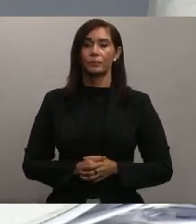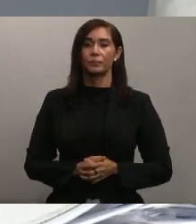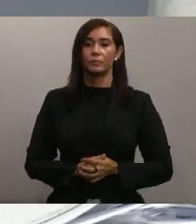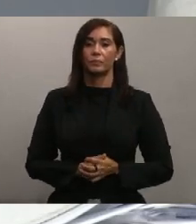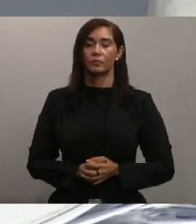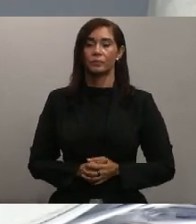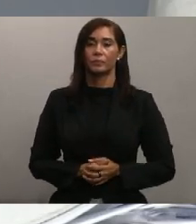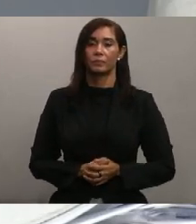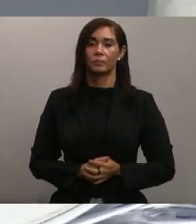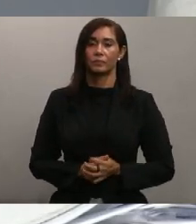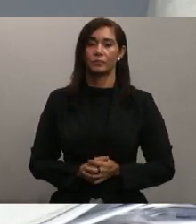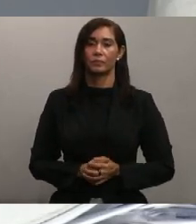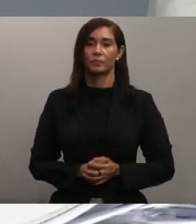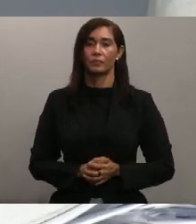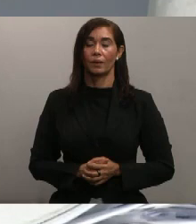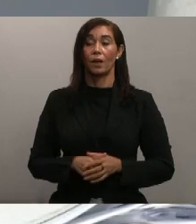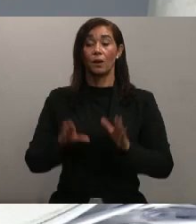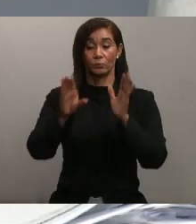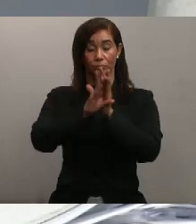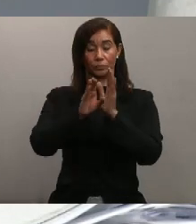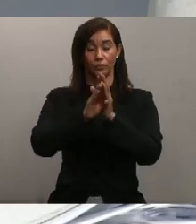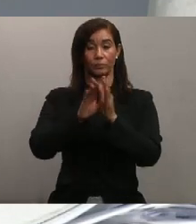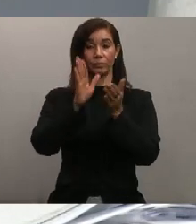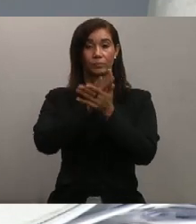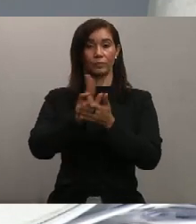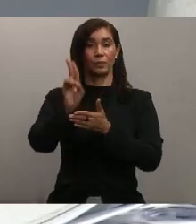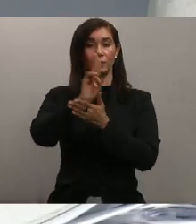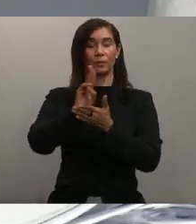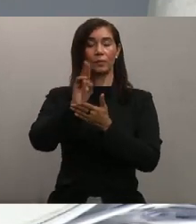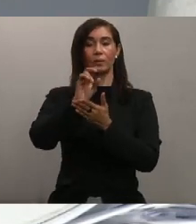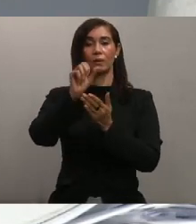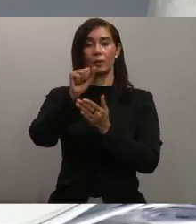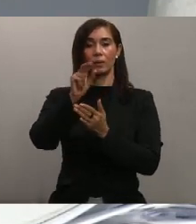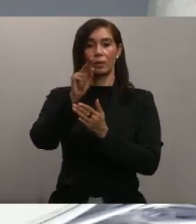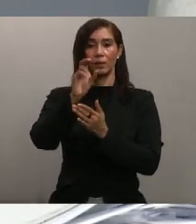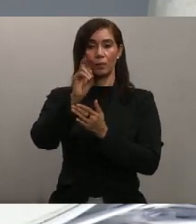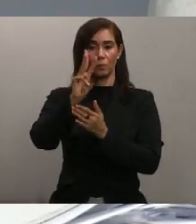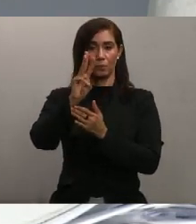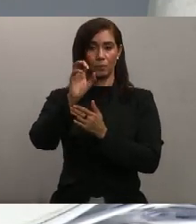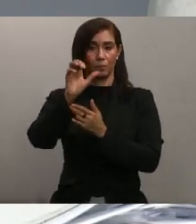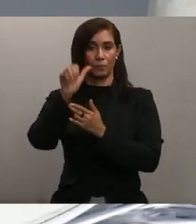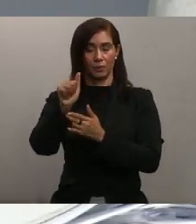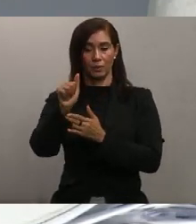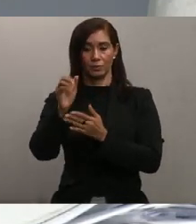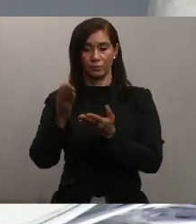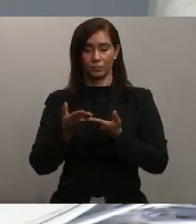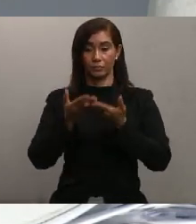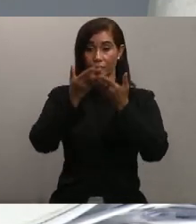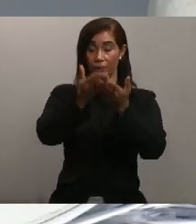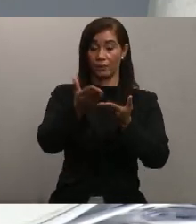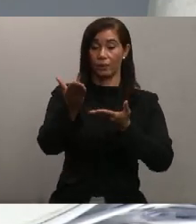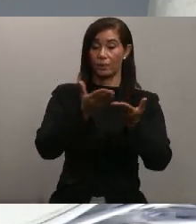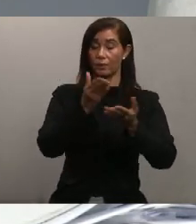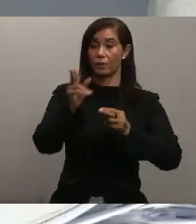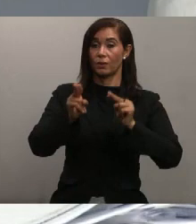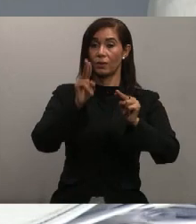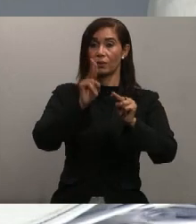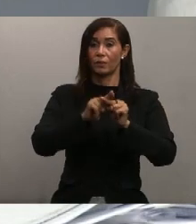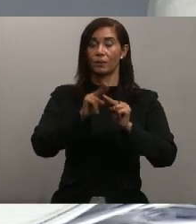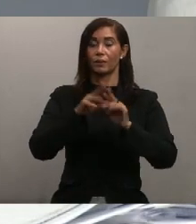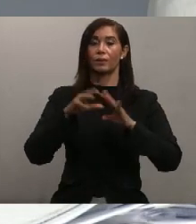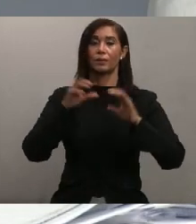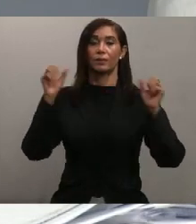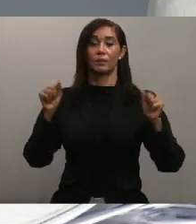es el caso de la Universidad Autónoma de Santo Domingo, que ha llevado al Servicio Nacional de Salud y acá al